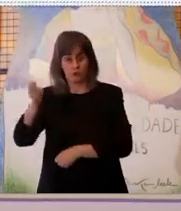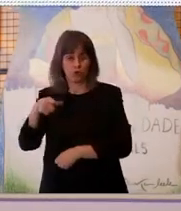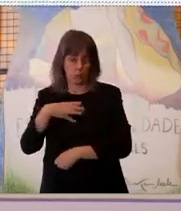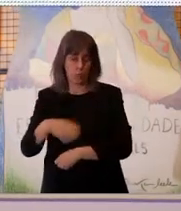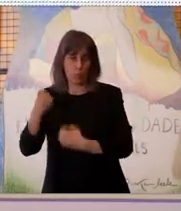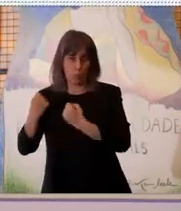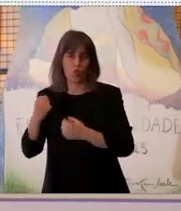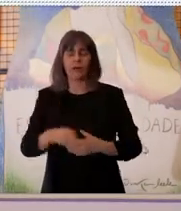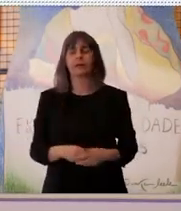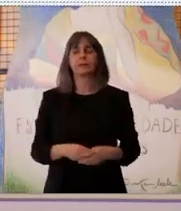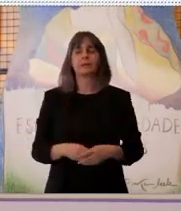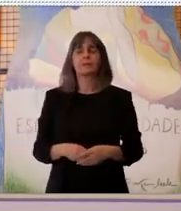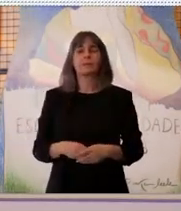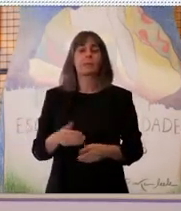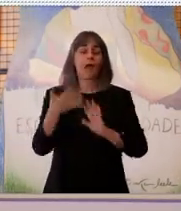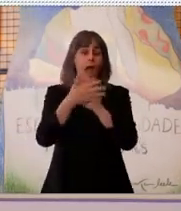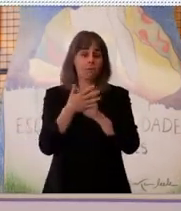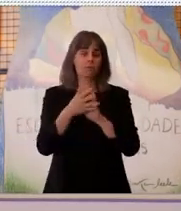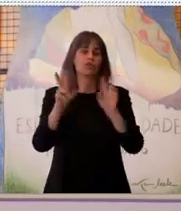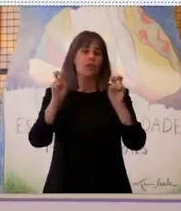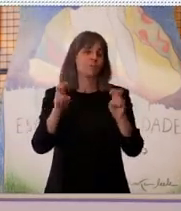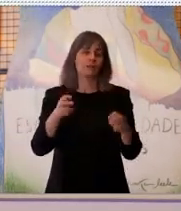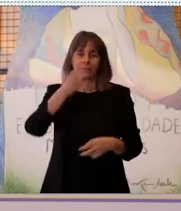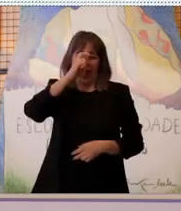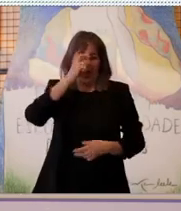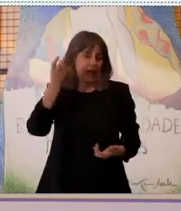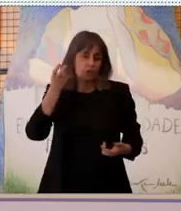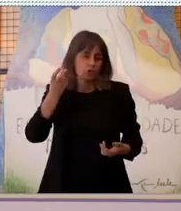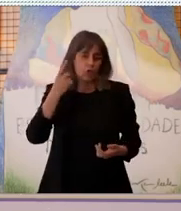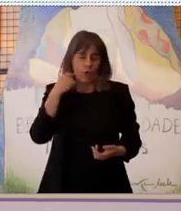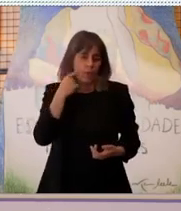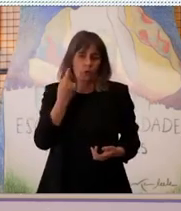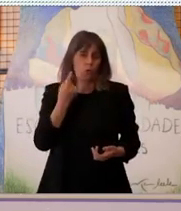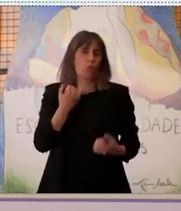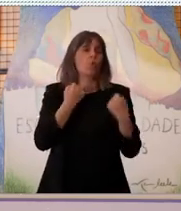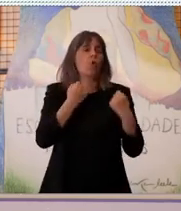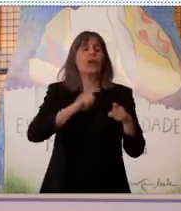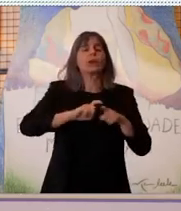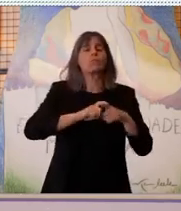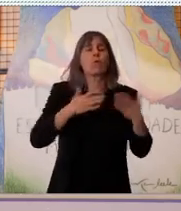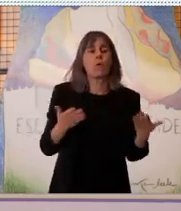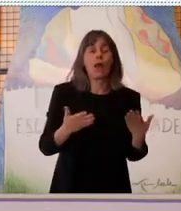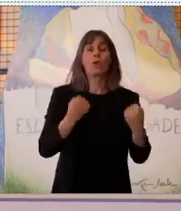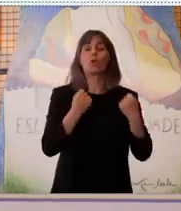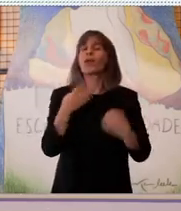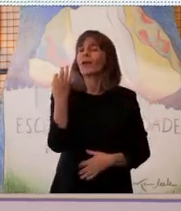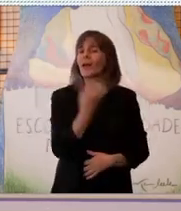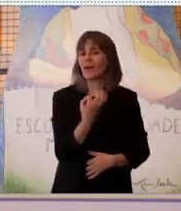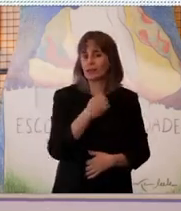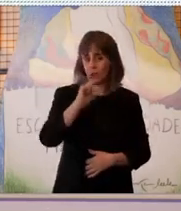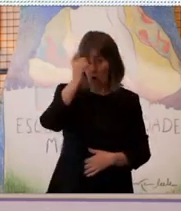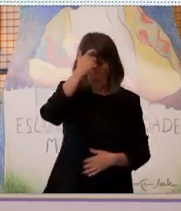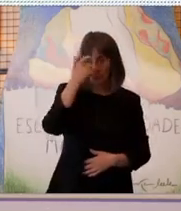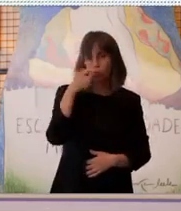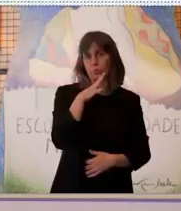claro estamos hablando como decía antes uno de los temas clásicos de qué poder hablamos que es el poder también no porque esto